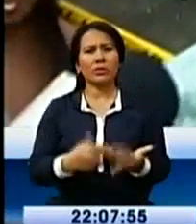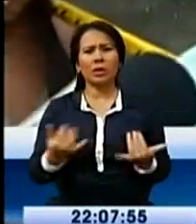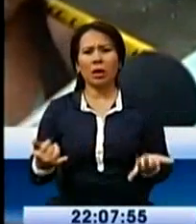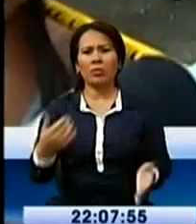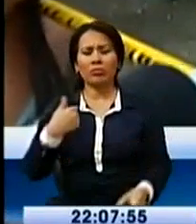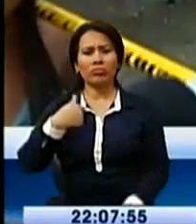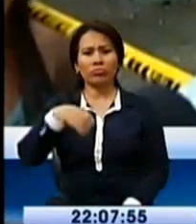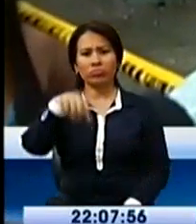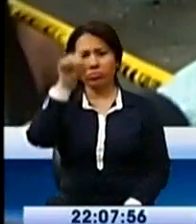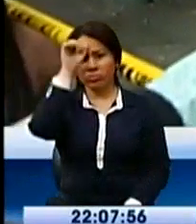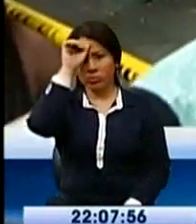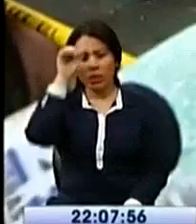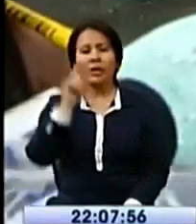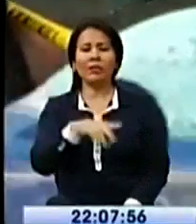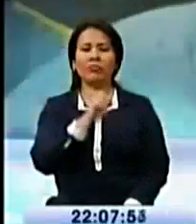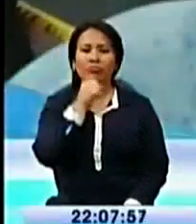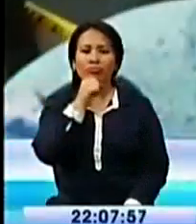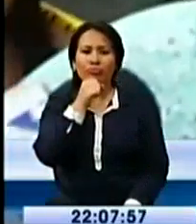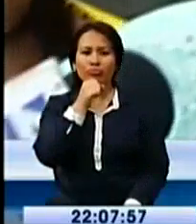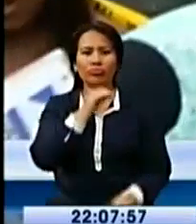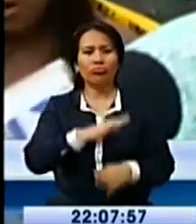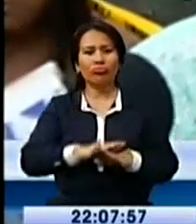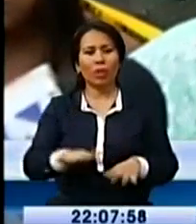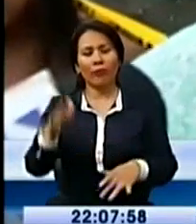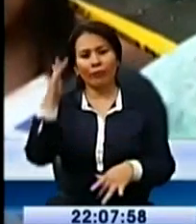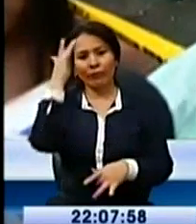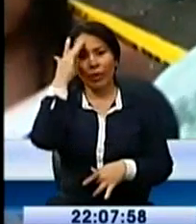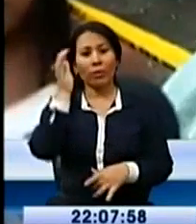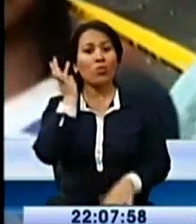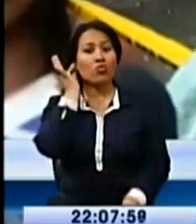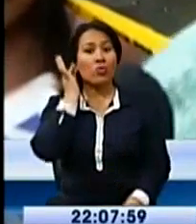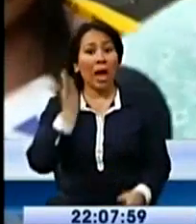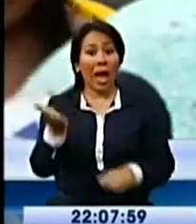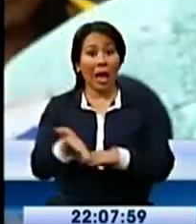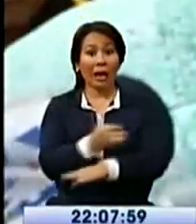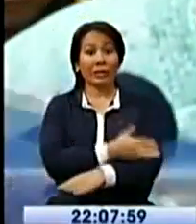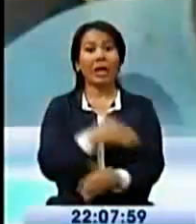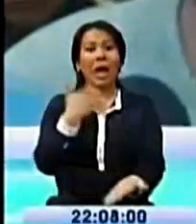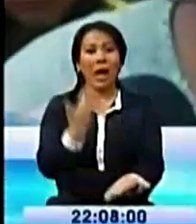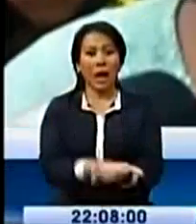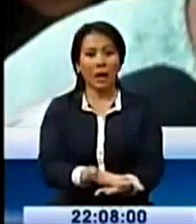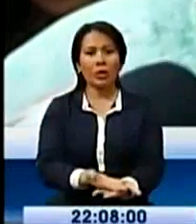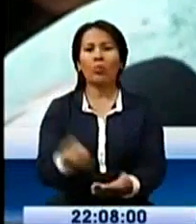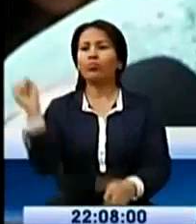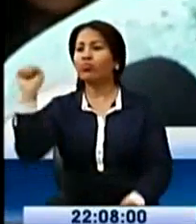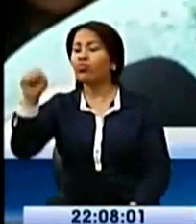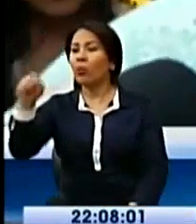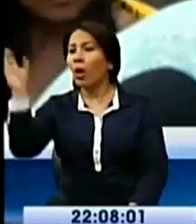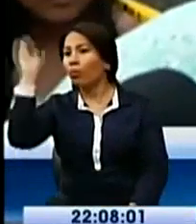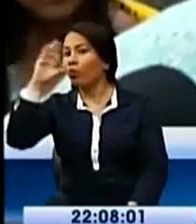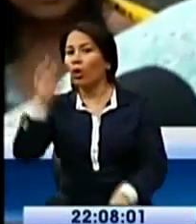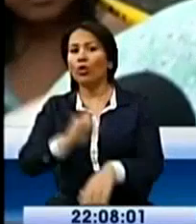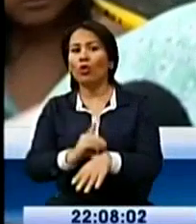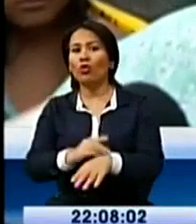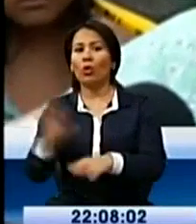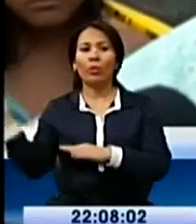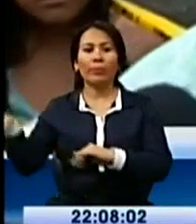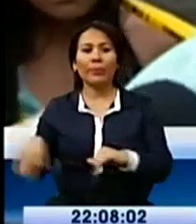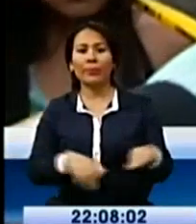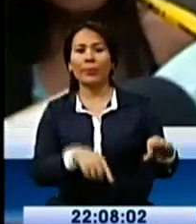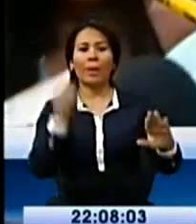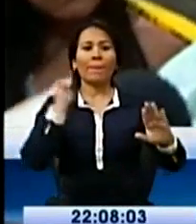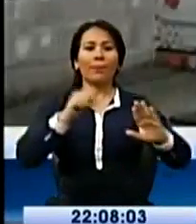Sí, ya los señores estaban enfermos, ya la otra vez también la señora se había caído y así mismo tuvimos que golpear, buscar a la vecindad para que tumben esa puerta para